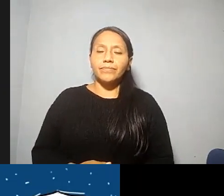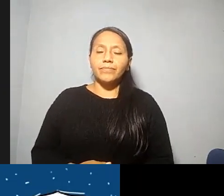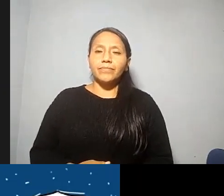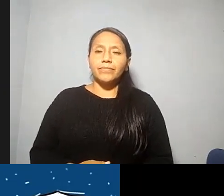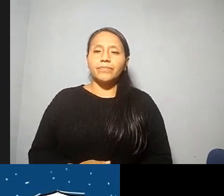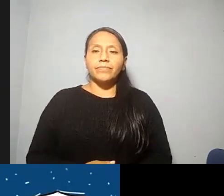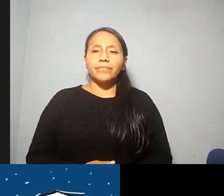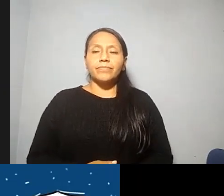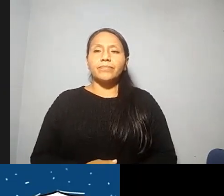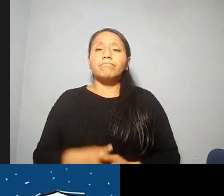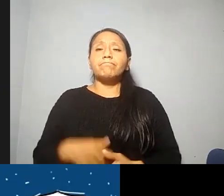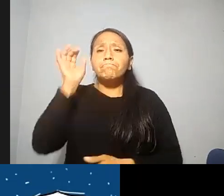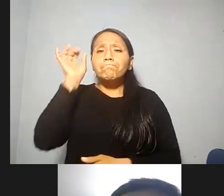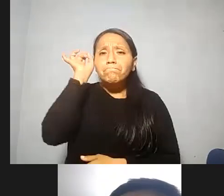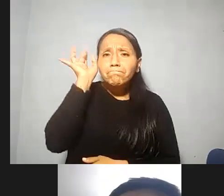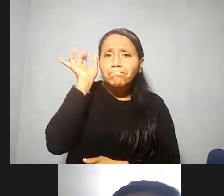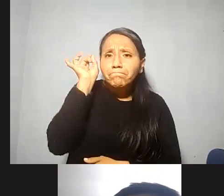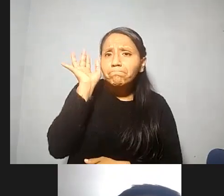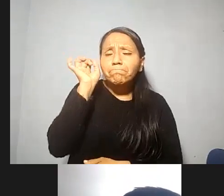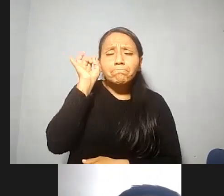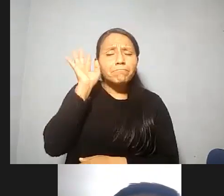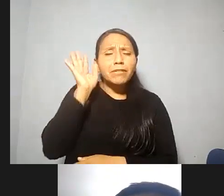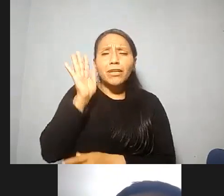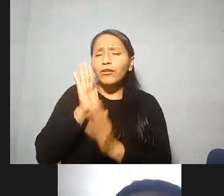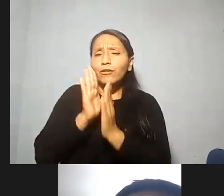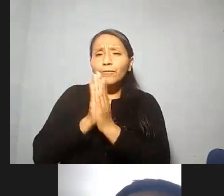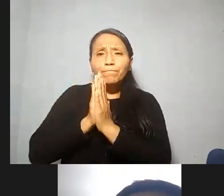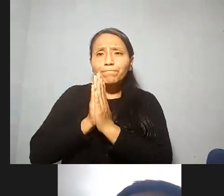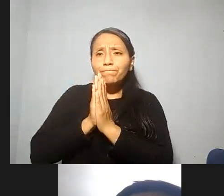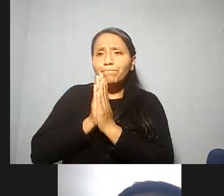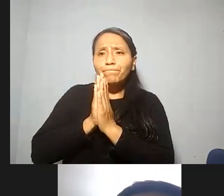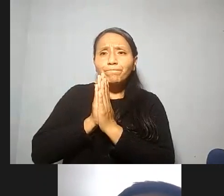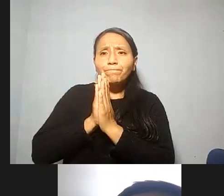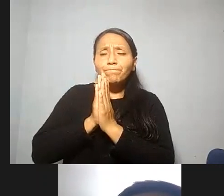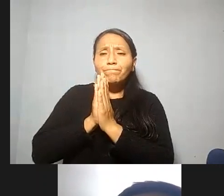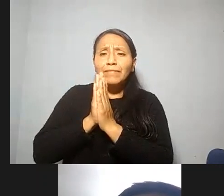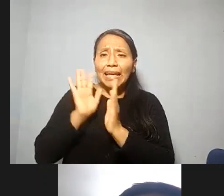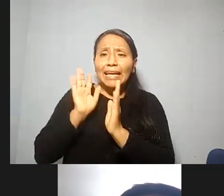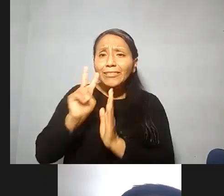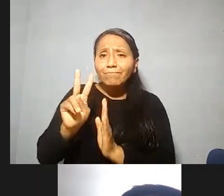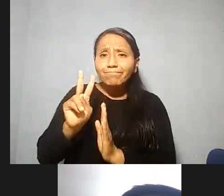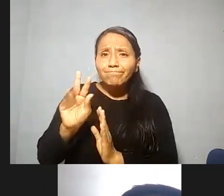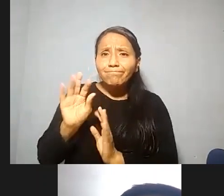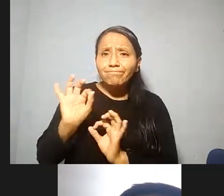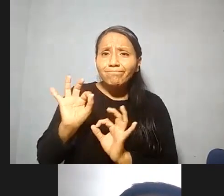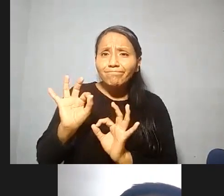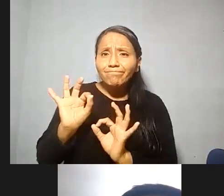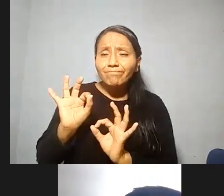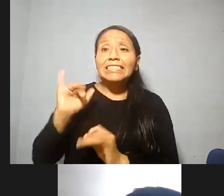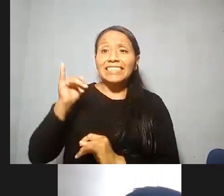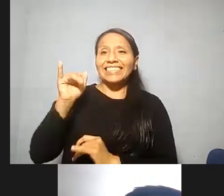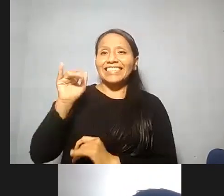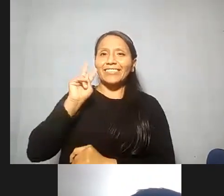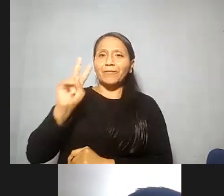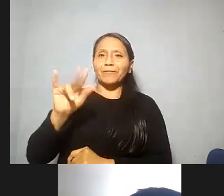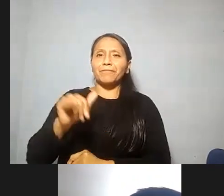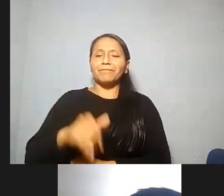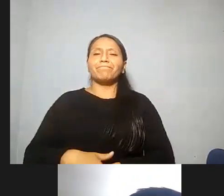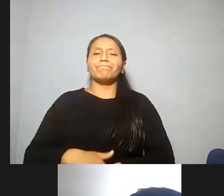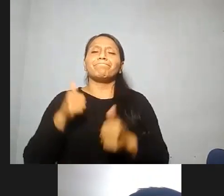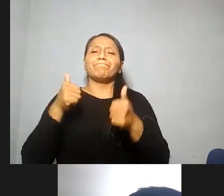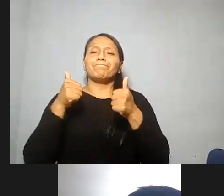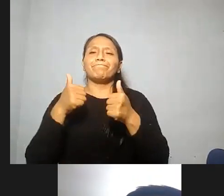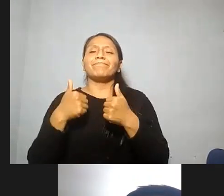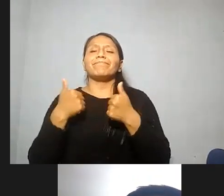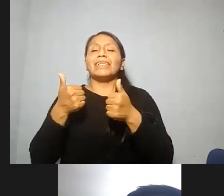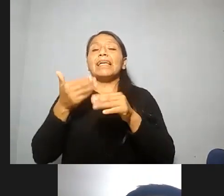Ay, disculpen, ¿no? Mil disculpas. ¿Puede ser ahí? Sí, todo bien. Perfecto. Bien, bien. Bueno,